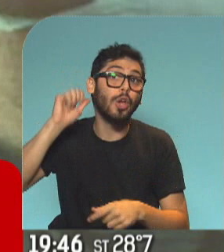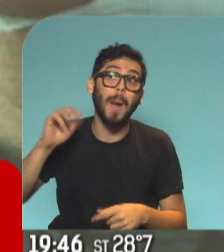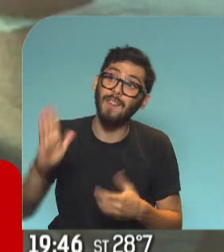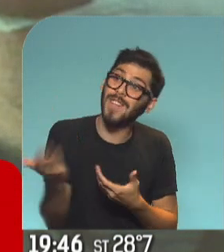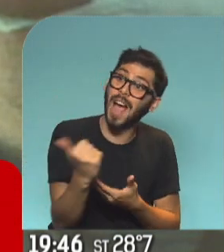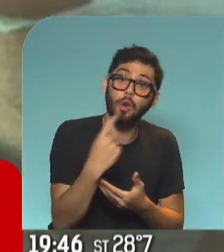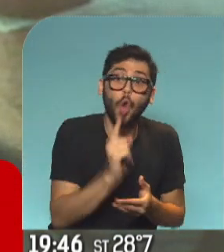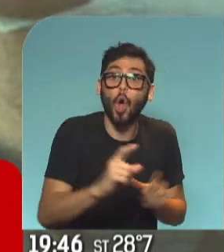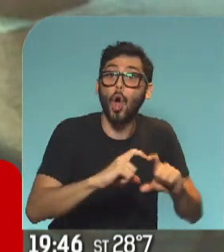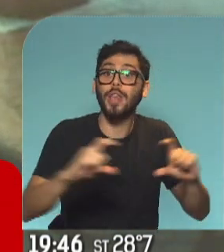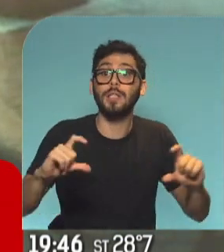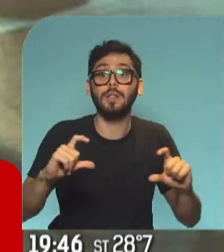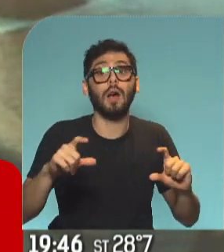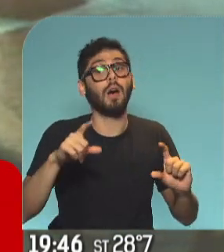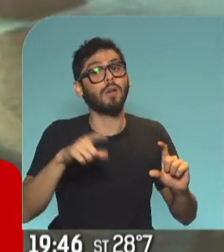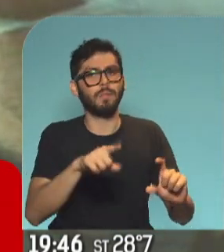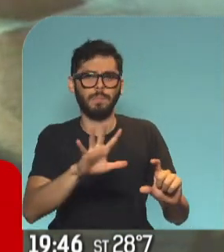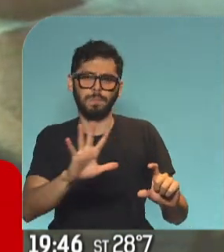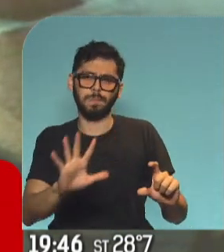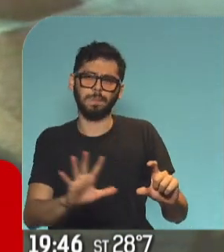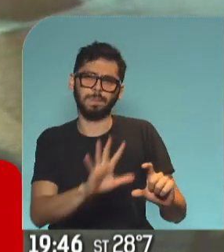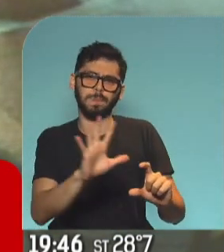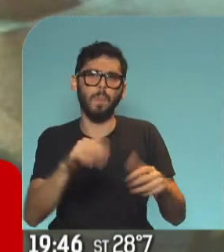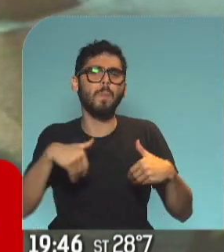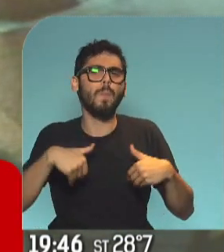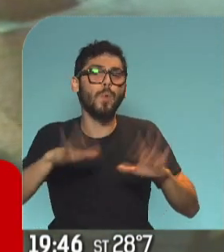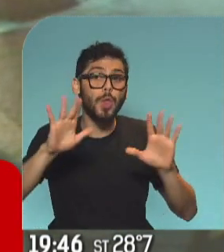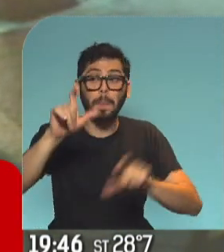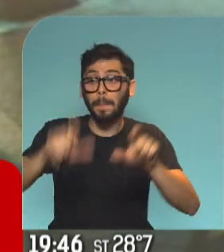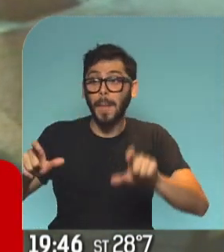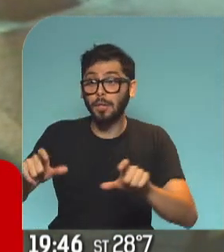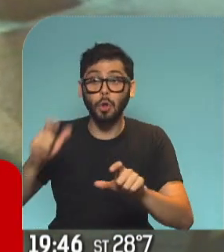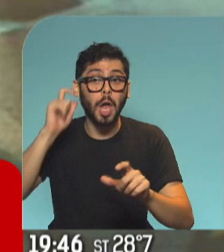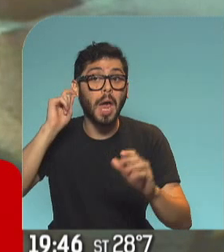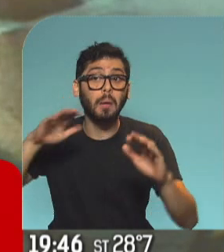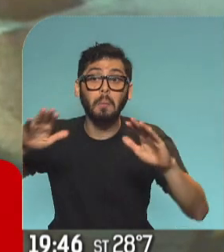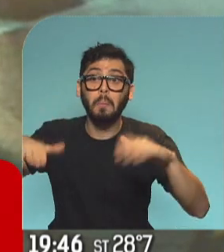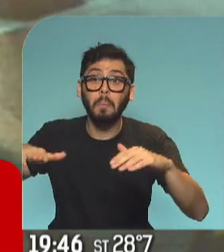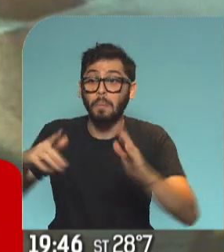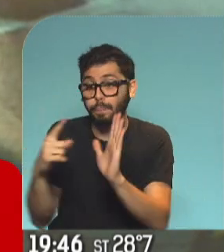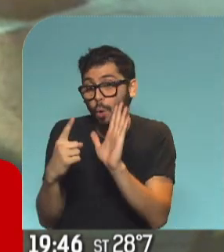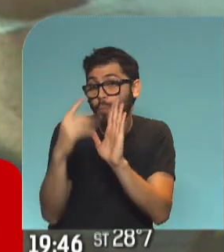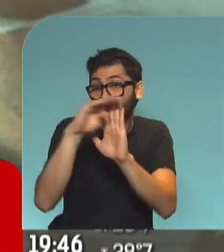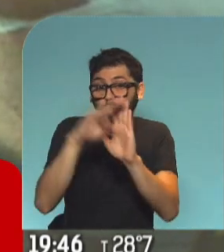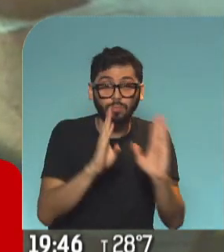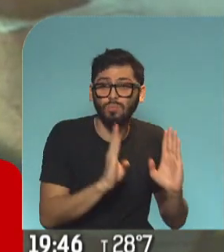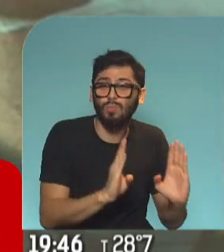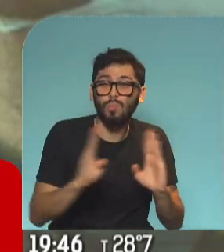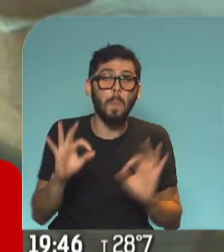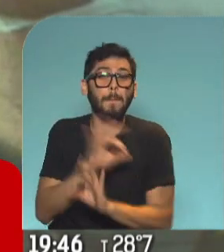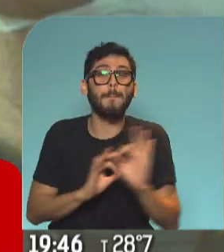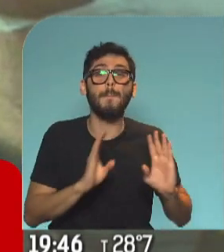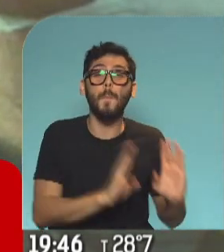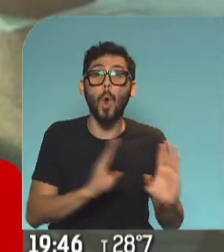de eso se entendió que existía la posibilidad de que estuvieran vacunando a quien no estaba previsto que lo hiciera, según el propio protocolo que